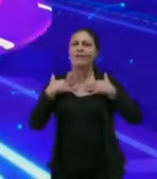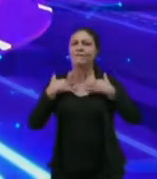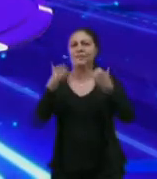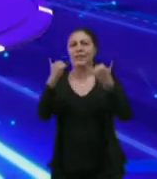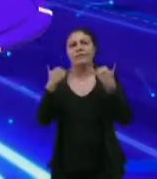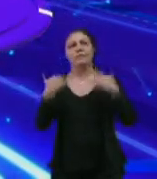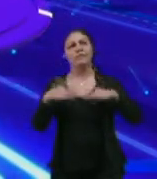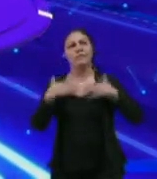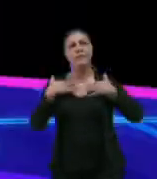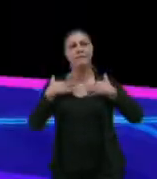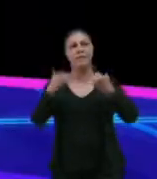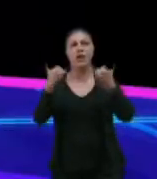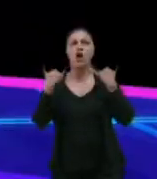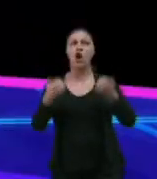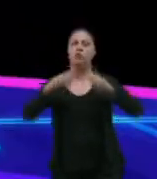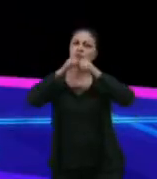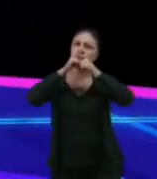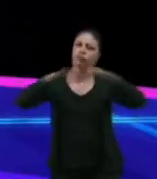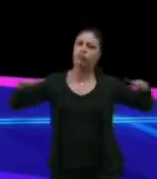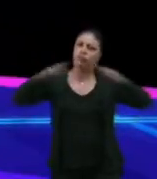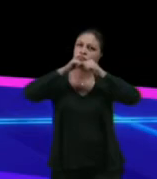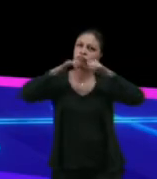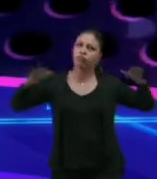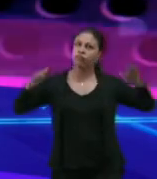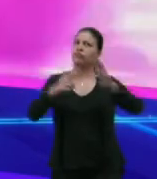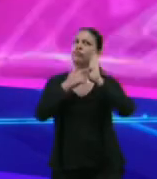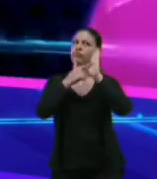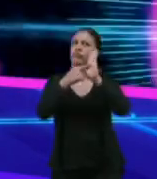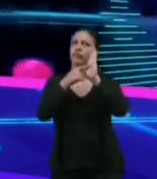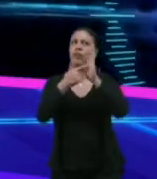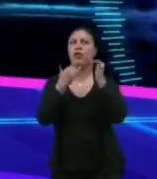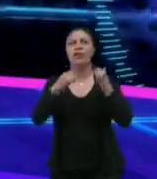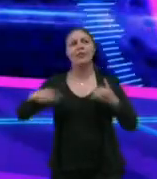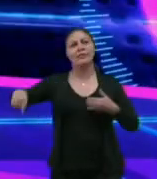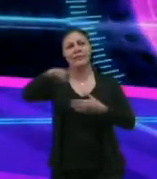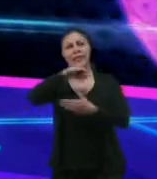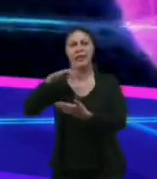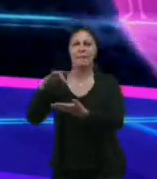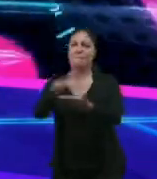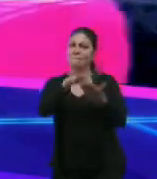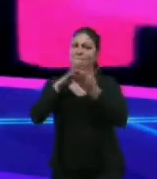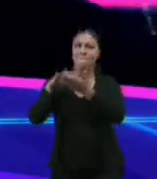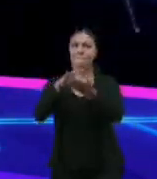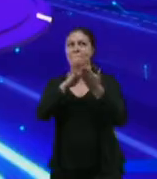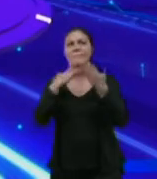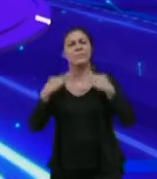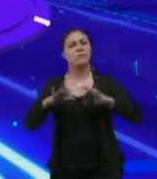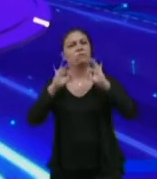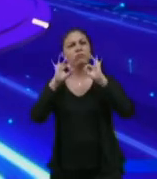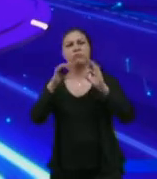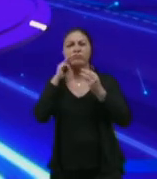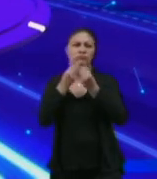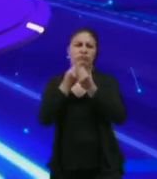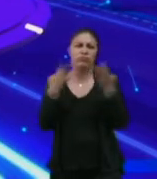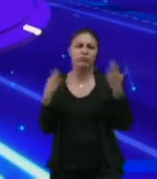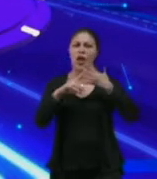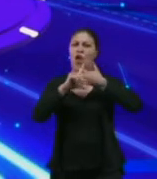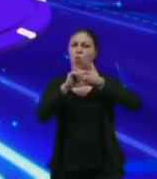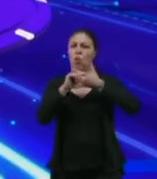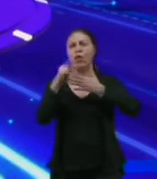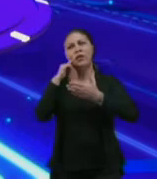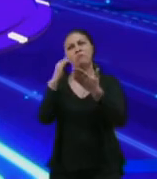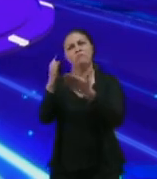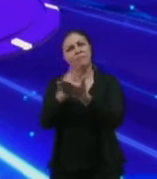que hemos entregado hoy sino de verdad con su participación nos han llegado infinidad de twitters y mensajes